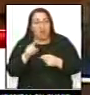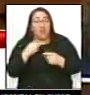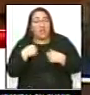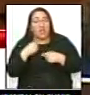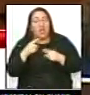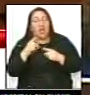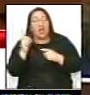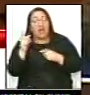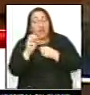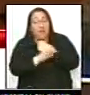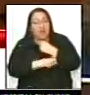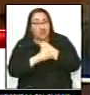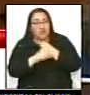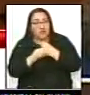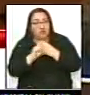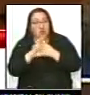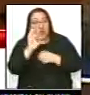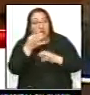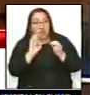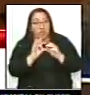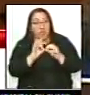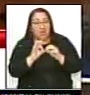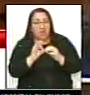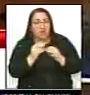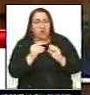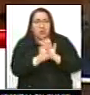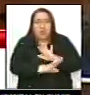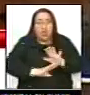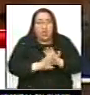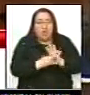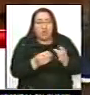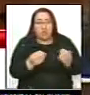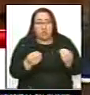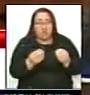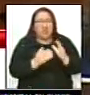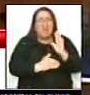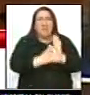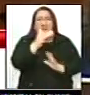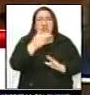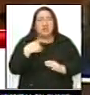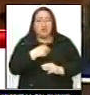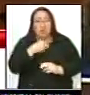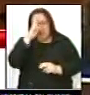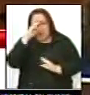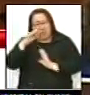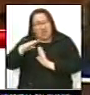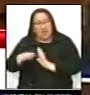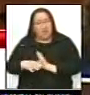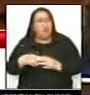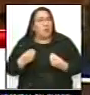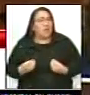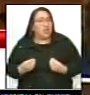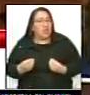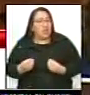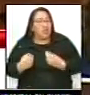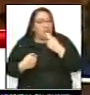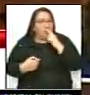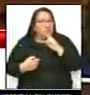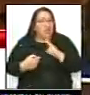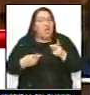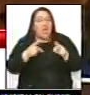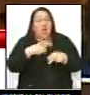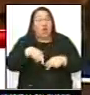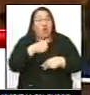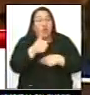económico proteccionista extremo están mucho más que nosotros. ¿Por qué? Porque velan por el